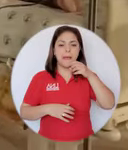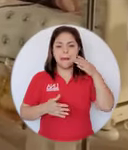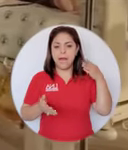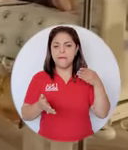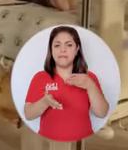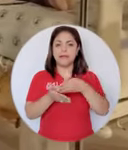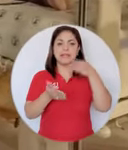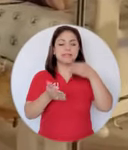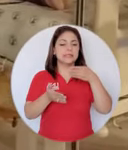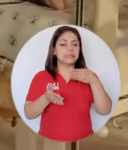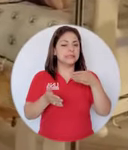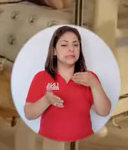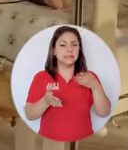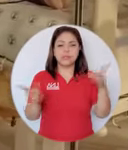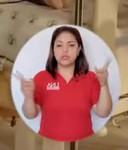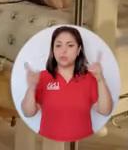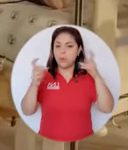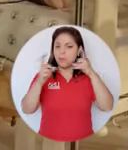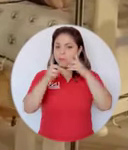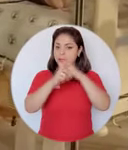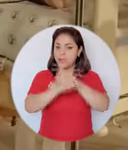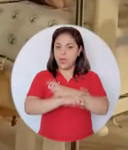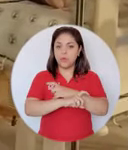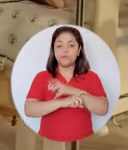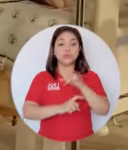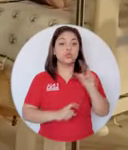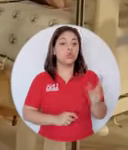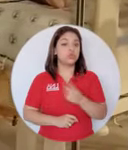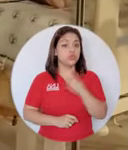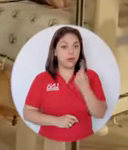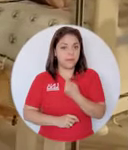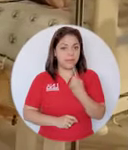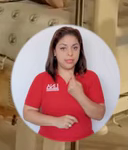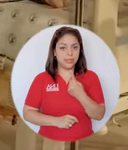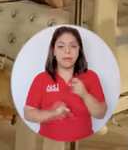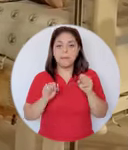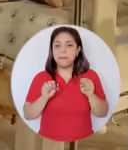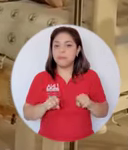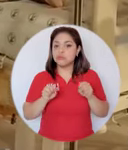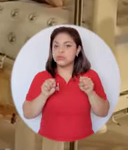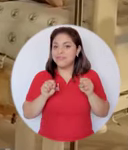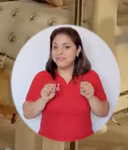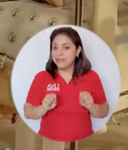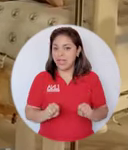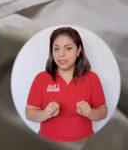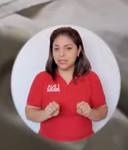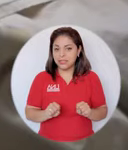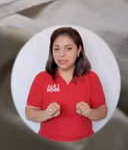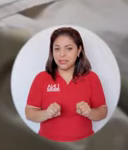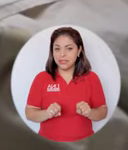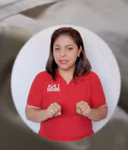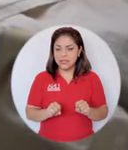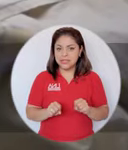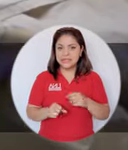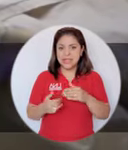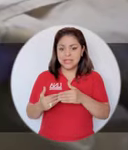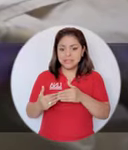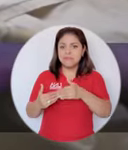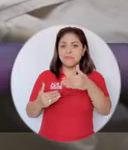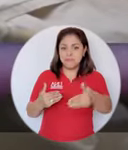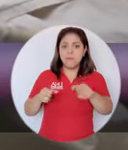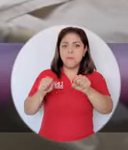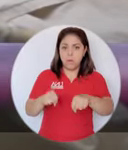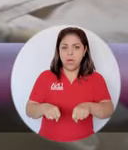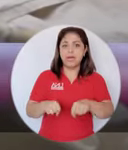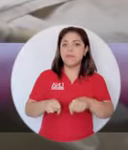sí implicaciones más severas, no solamente sobre la posibilidad de terminar en una situación